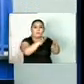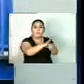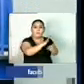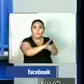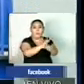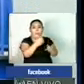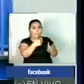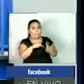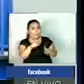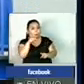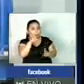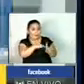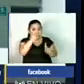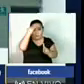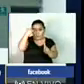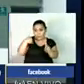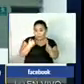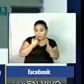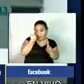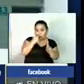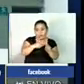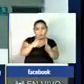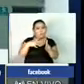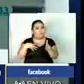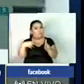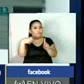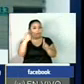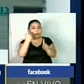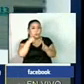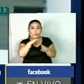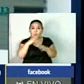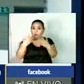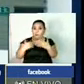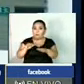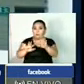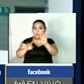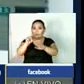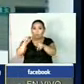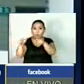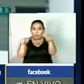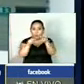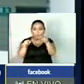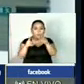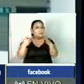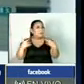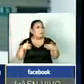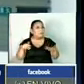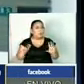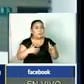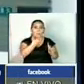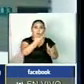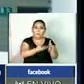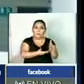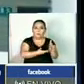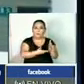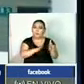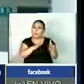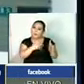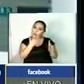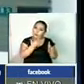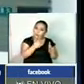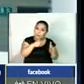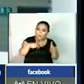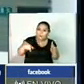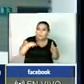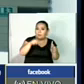salud pero lo importante es que ella ha superado el coronavirus y a sus 16 años pues ya está digamos en una fase que le da esperanza